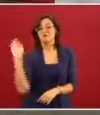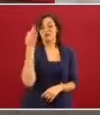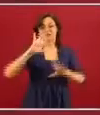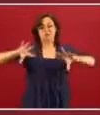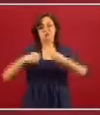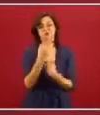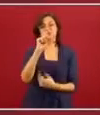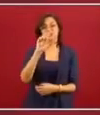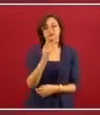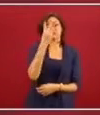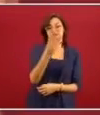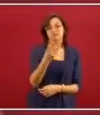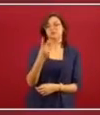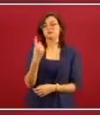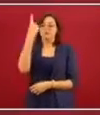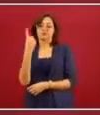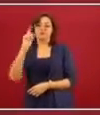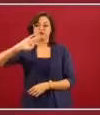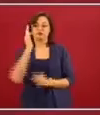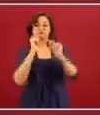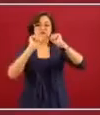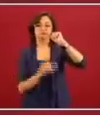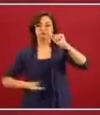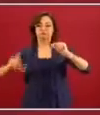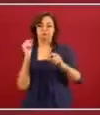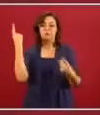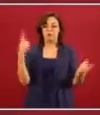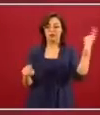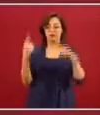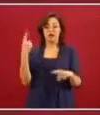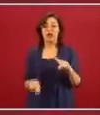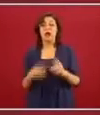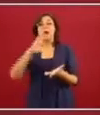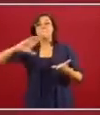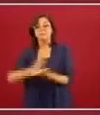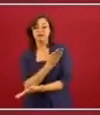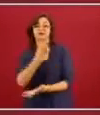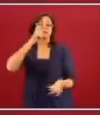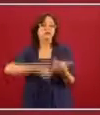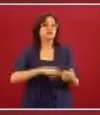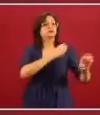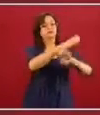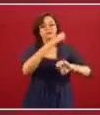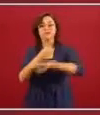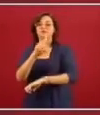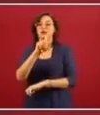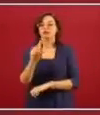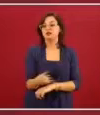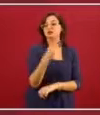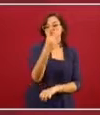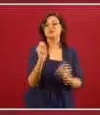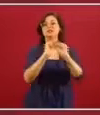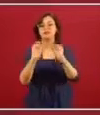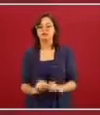disposiciones generales, y existen 32 secretarías de salud estatales y a su vez 32 sistemas